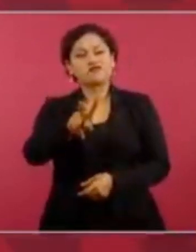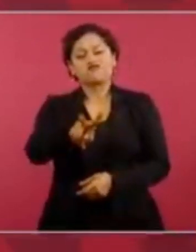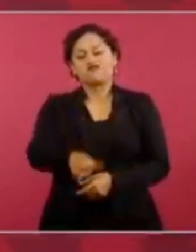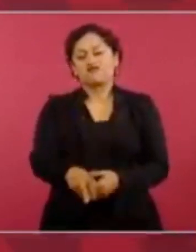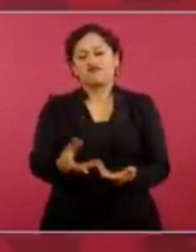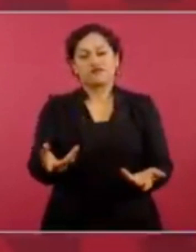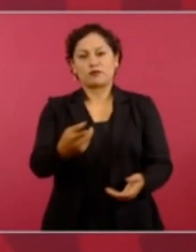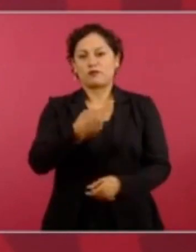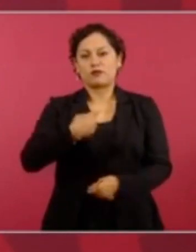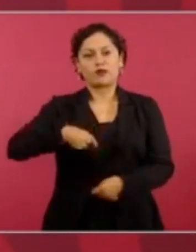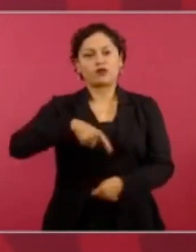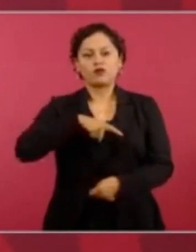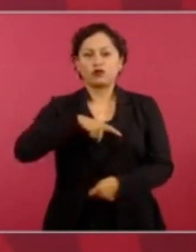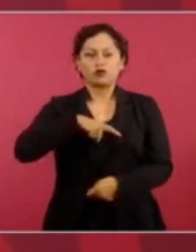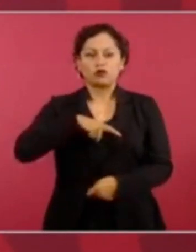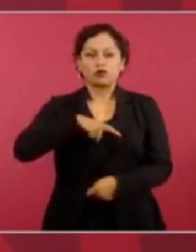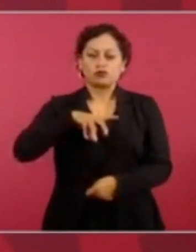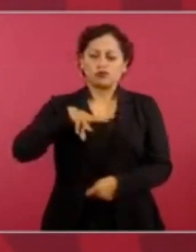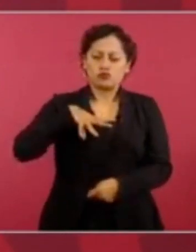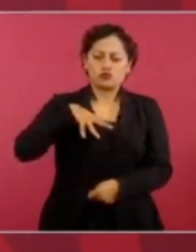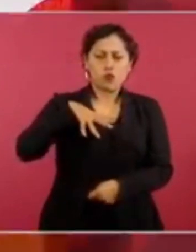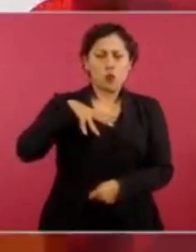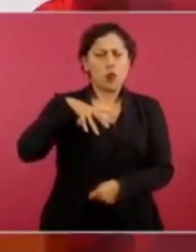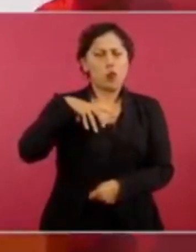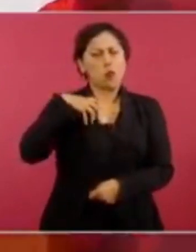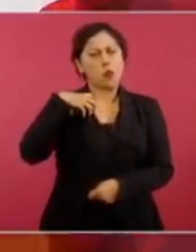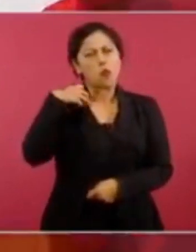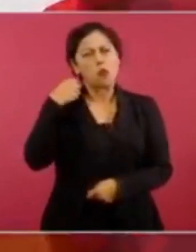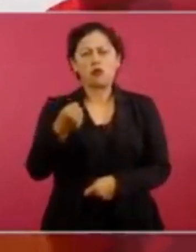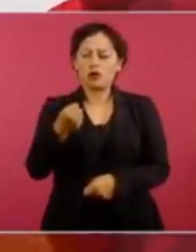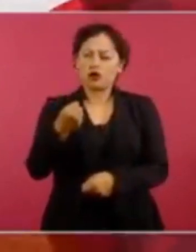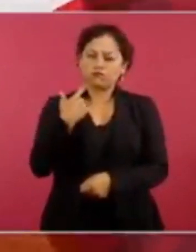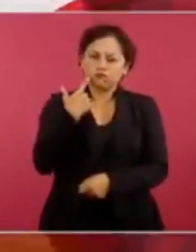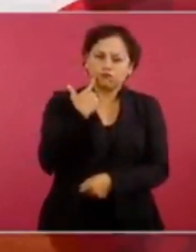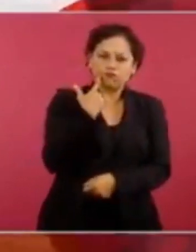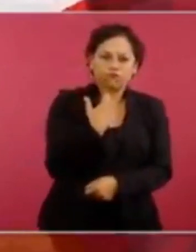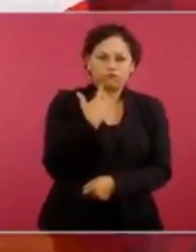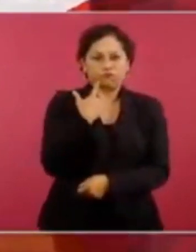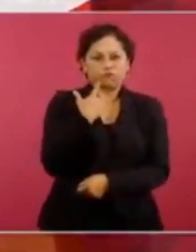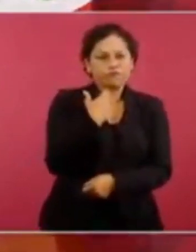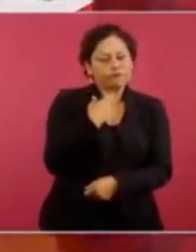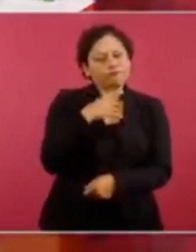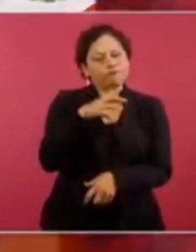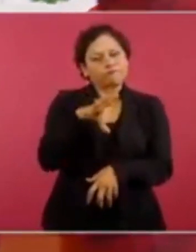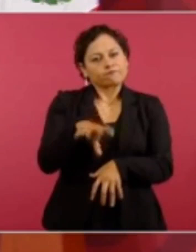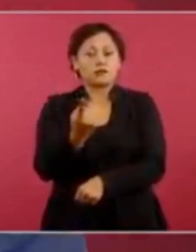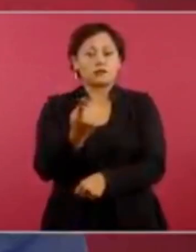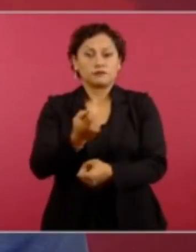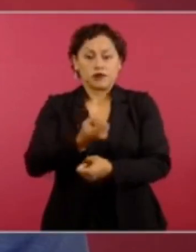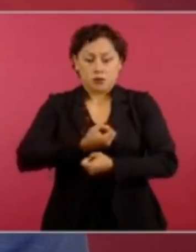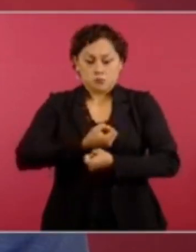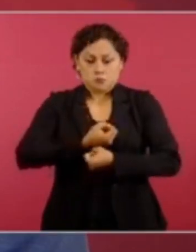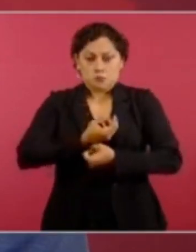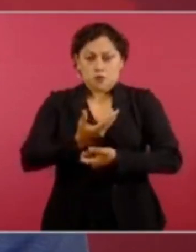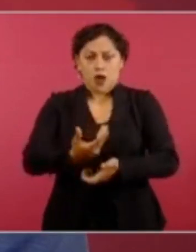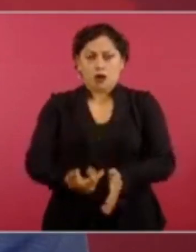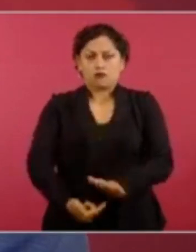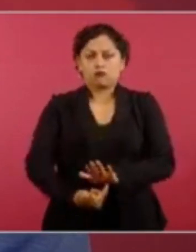para que haya justicia que no haya corrupción que no hay impunidad